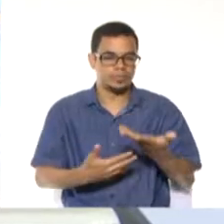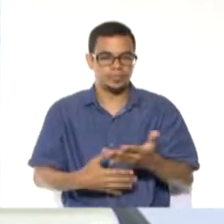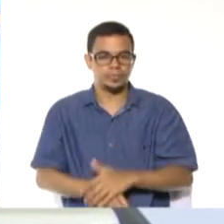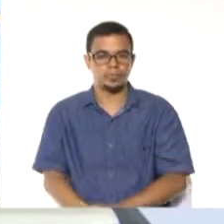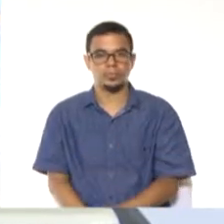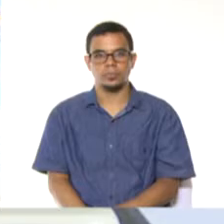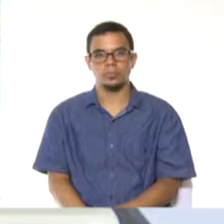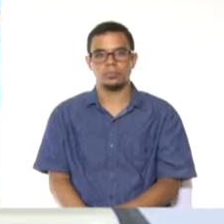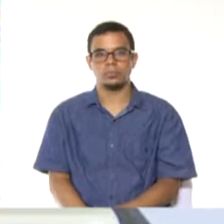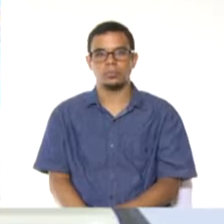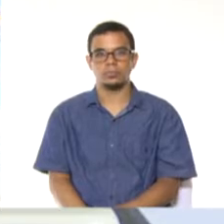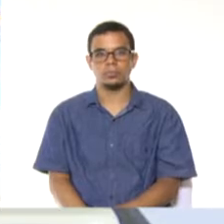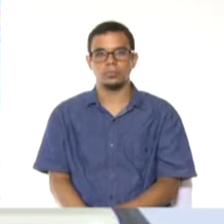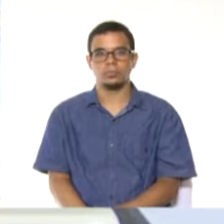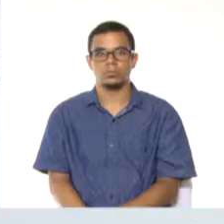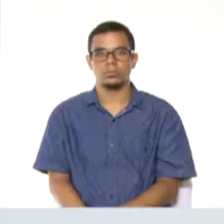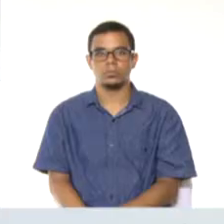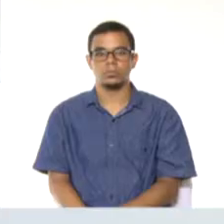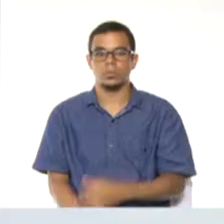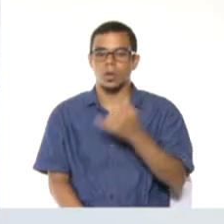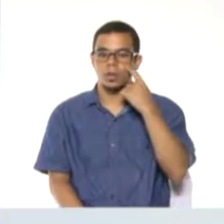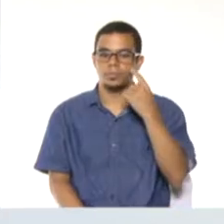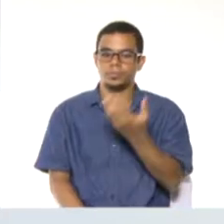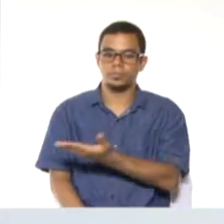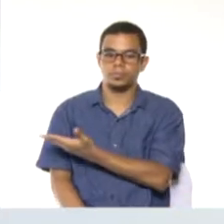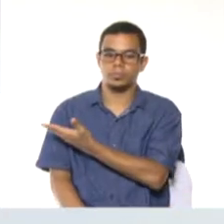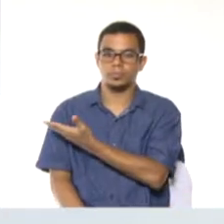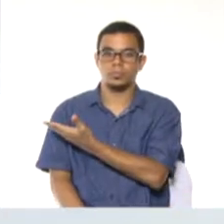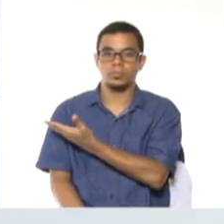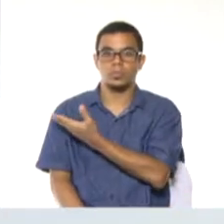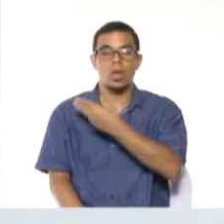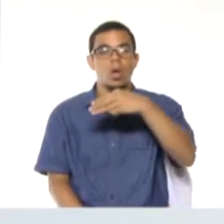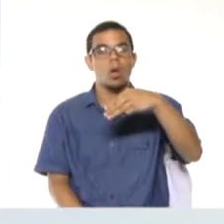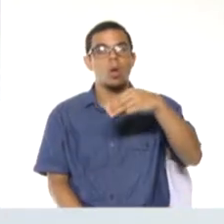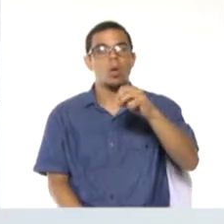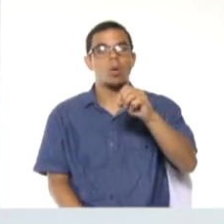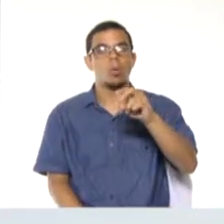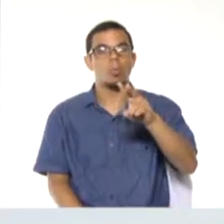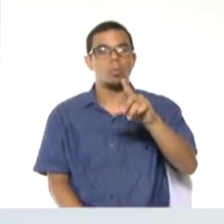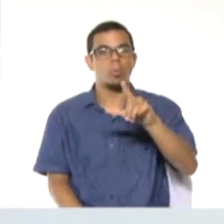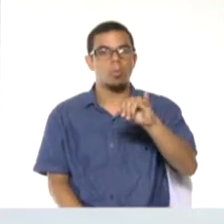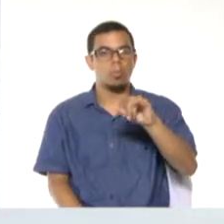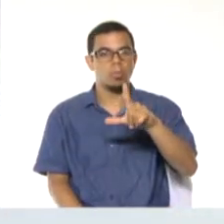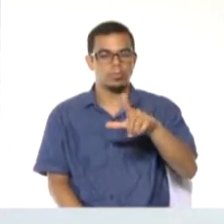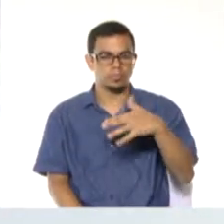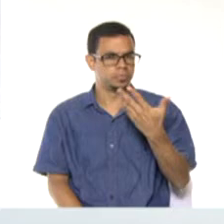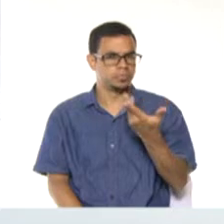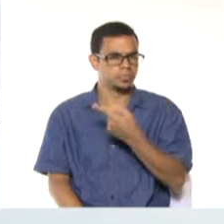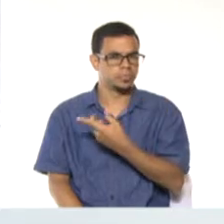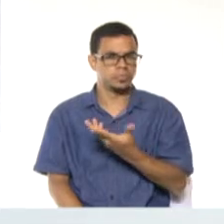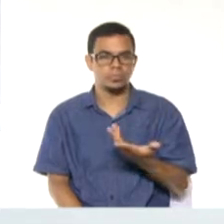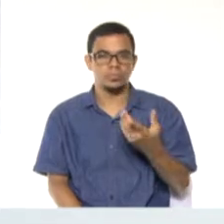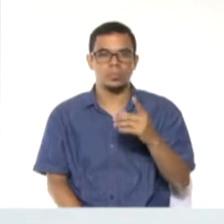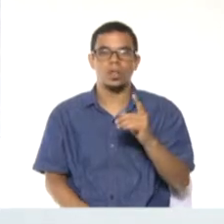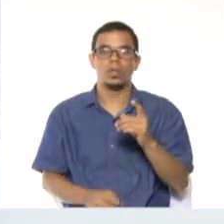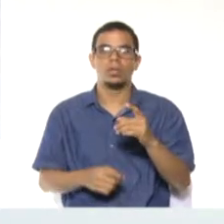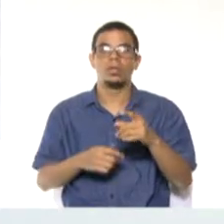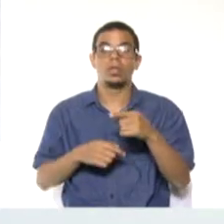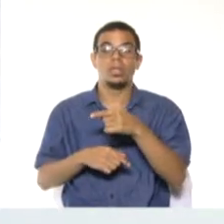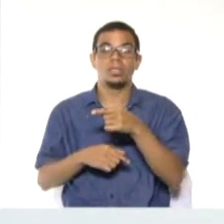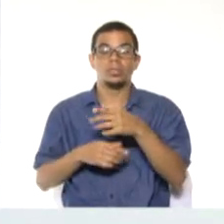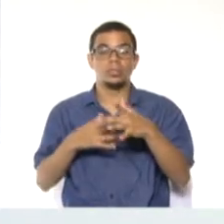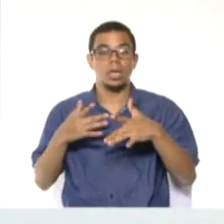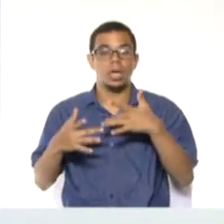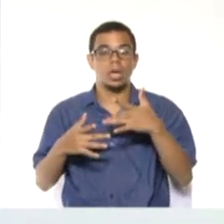donde podemos ver la imagen de un móvil y vamos a mencionarlo, un tractor. El tractor hace siempre